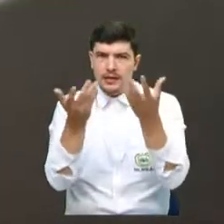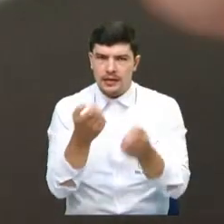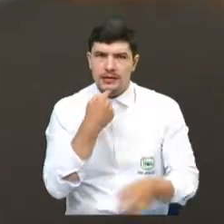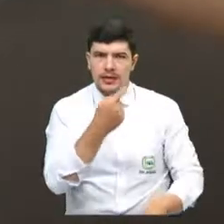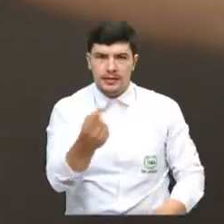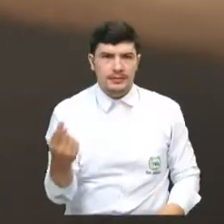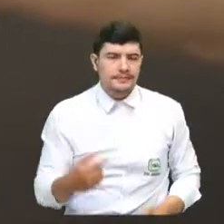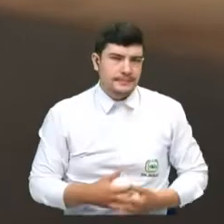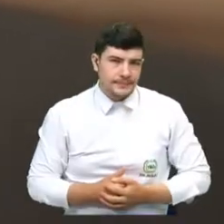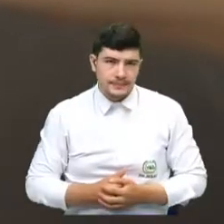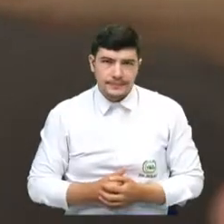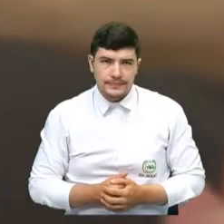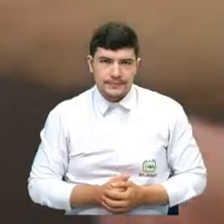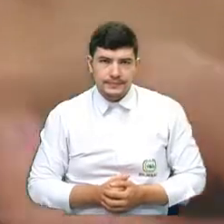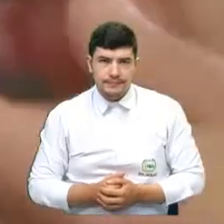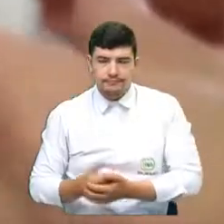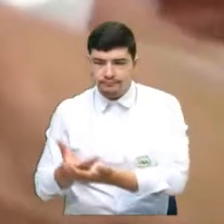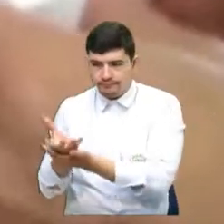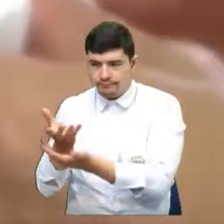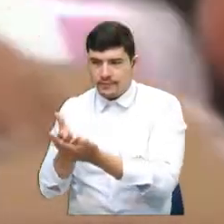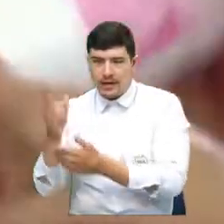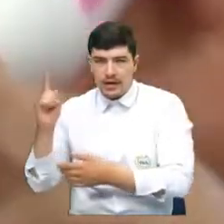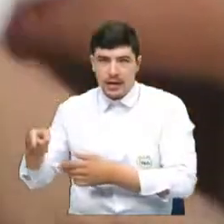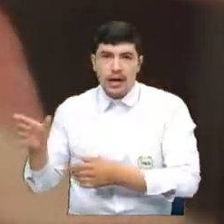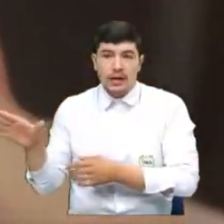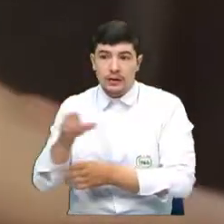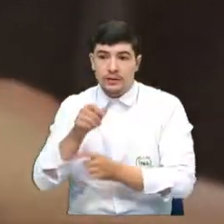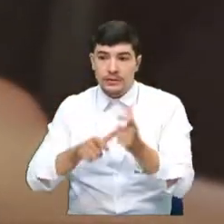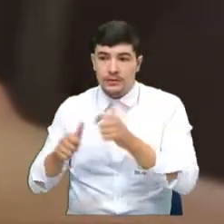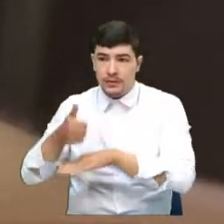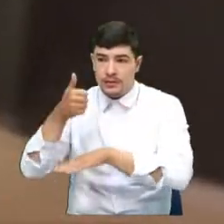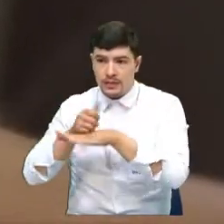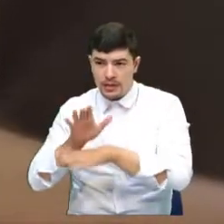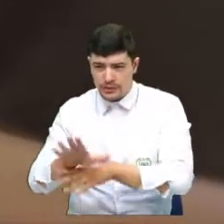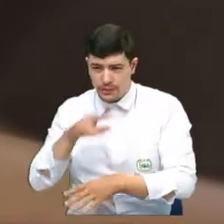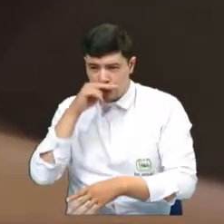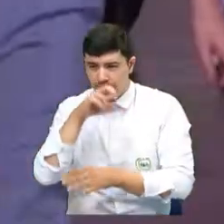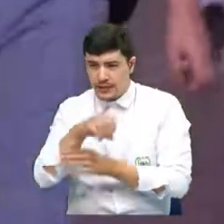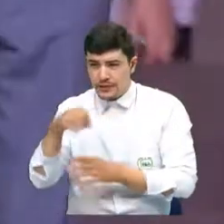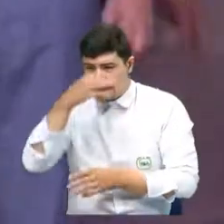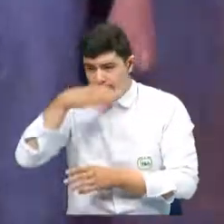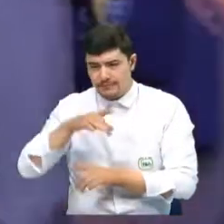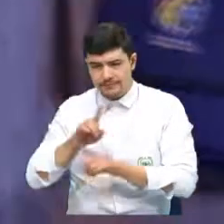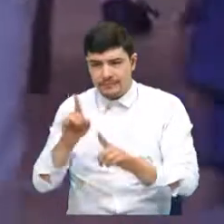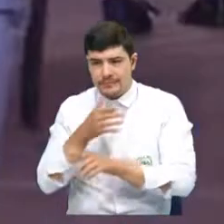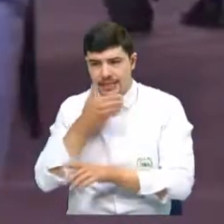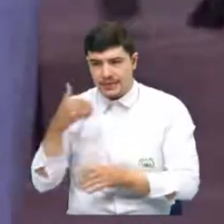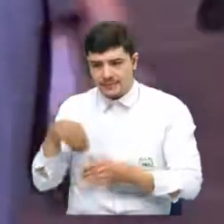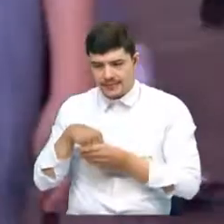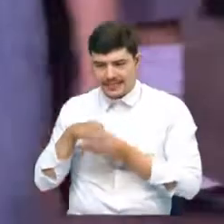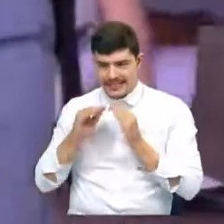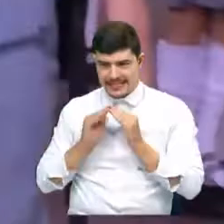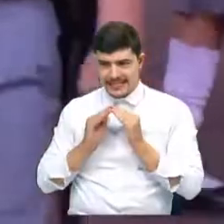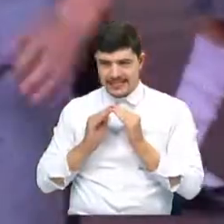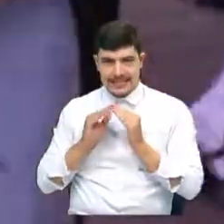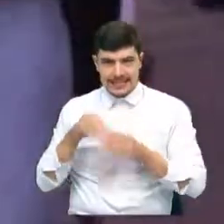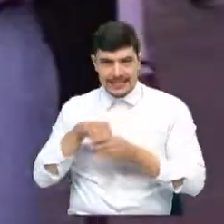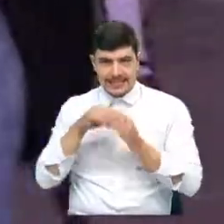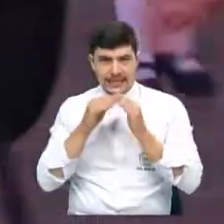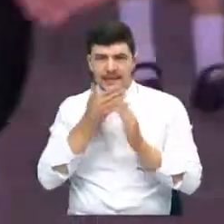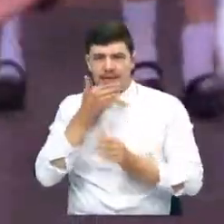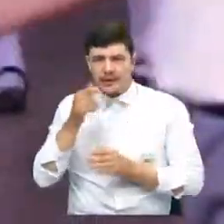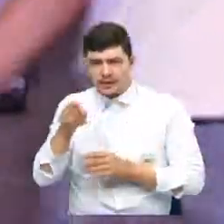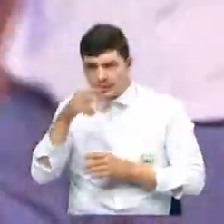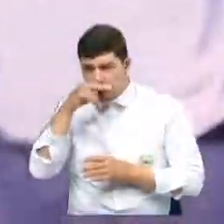se le dio la indicación a los rectores que aquel niño que tenga gripa es mucho mejor que se quede en la casa o sea el niño de la